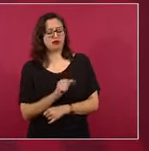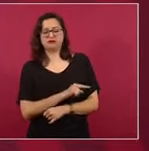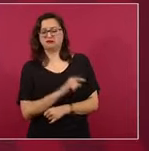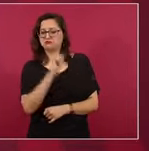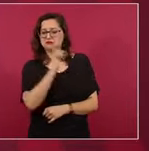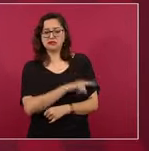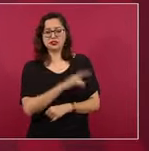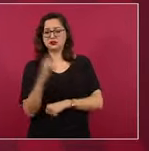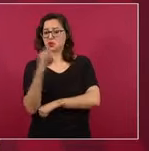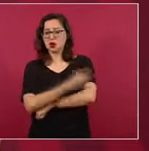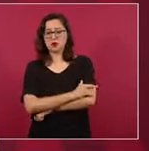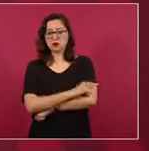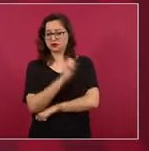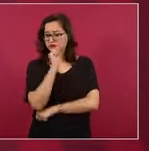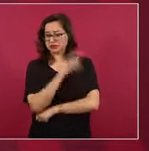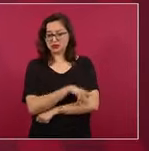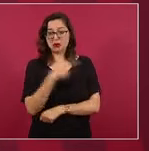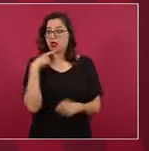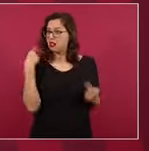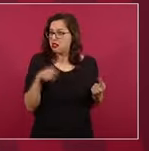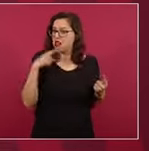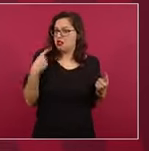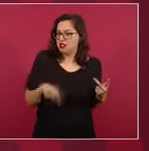aeropuerto Felipe Ángeles.